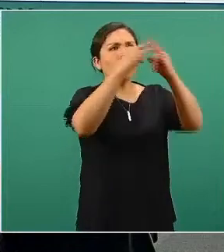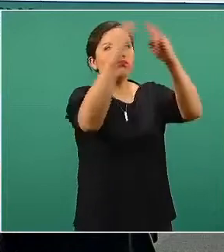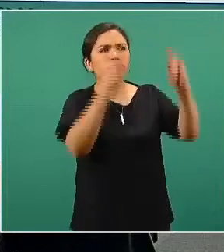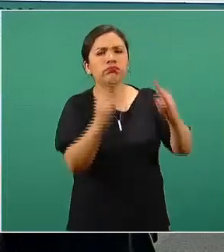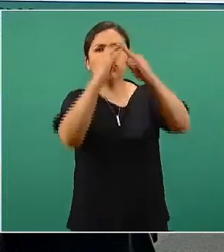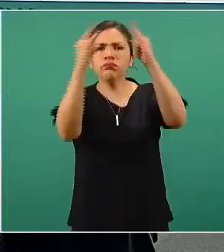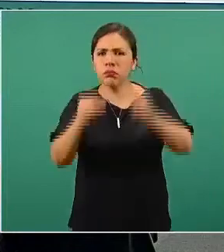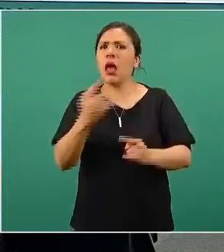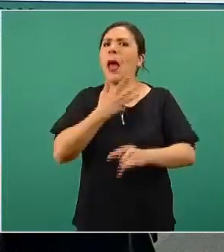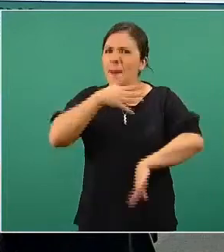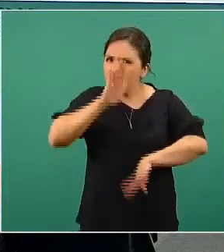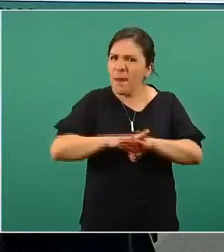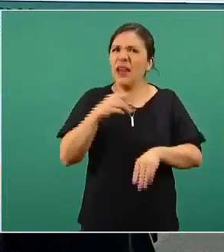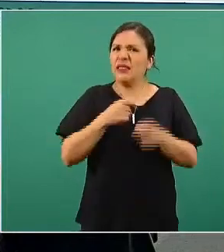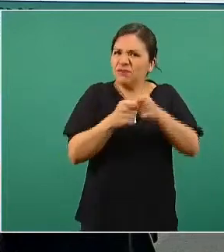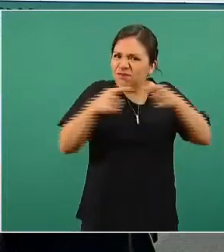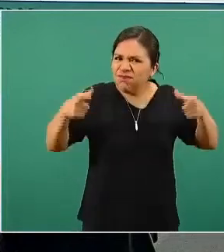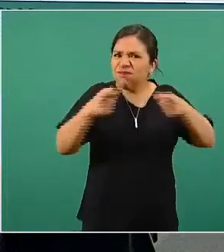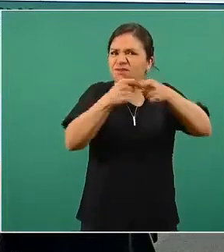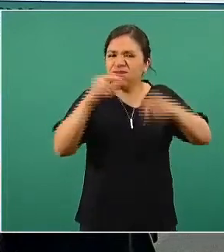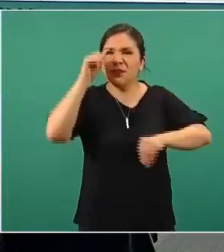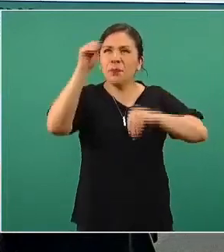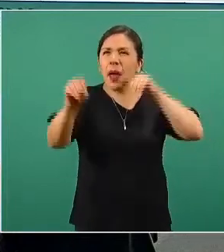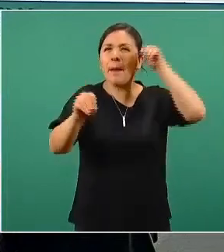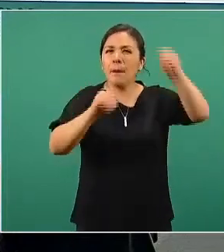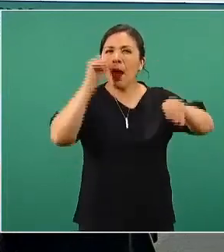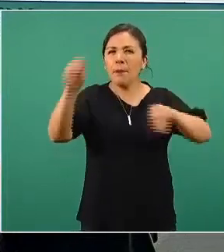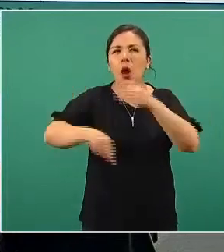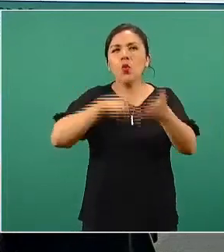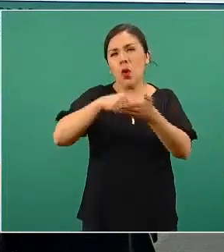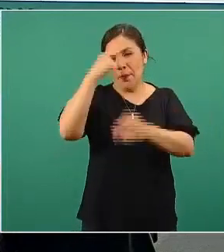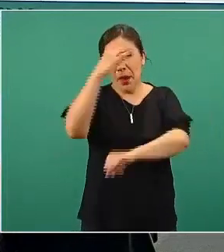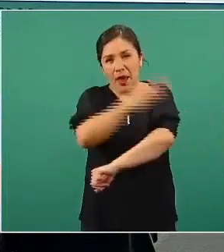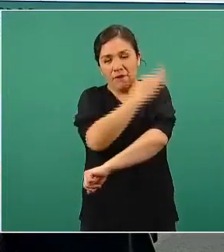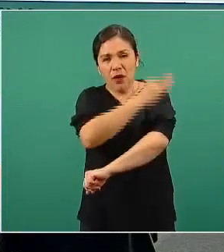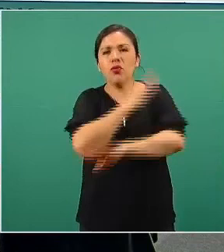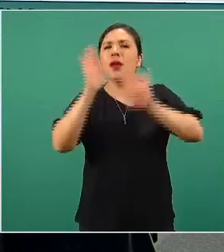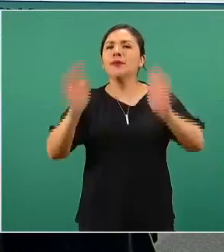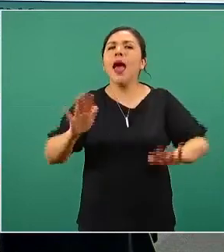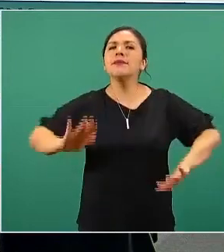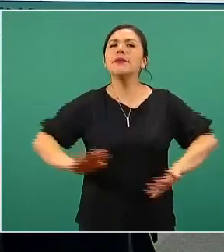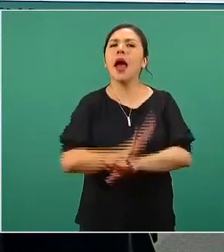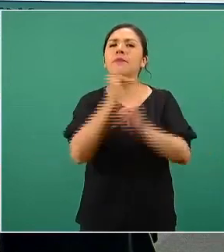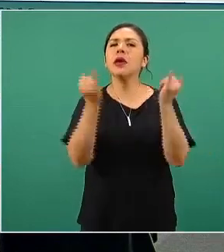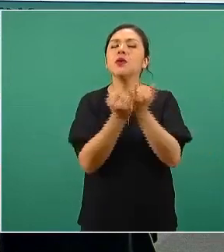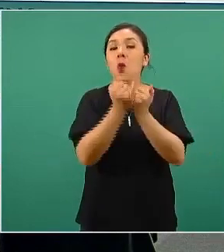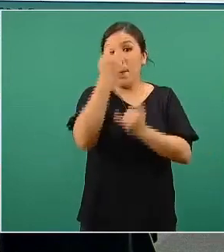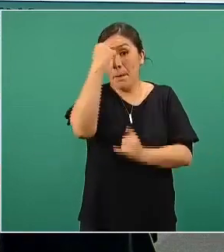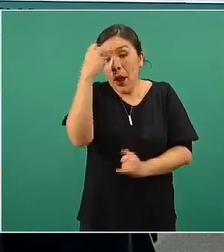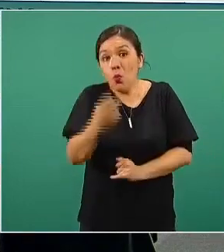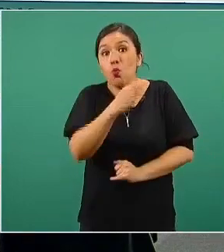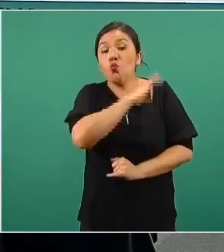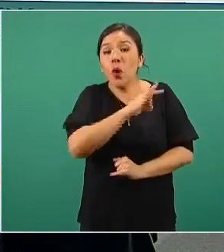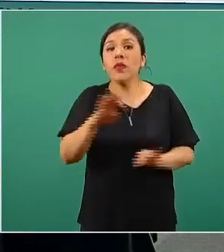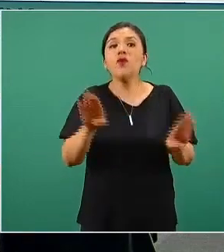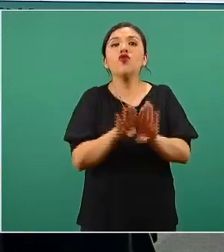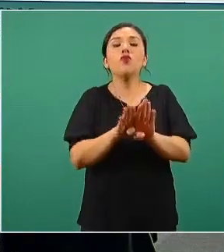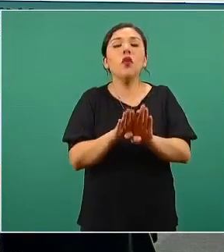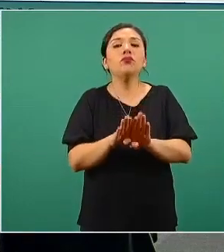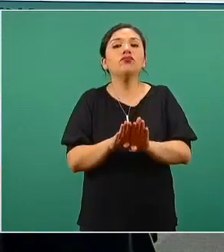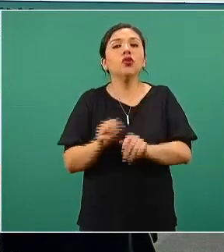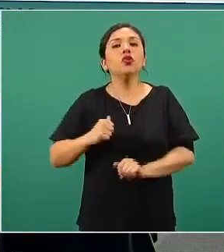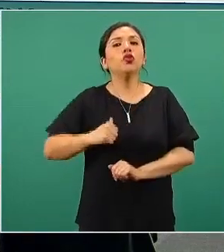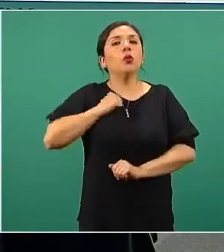estamos expandiendo centros de vacunación y estamos cambiando la modalidad para tener